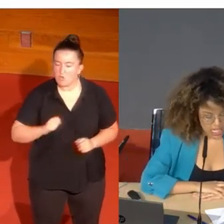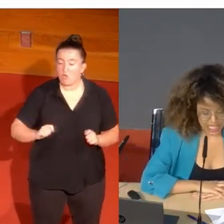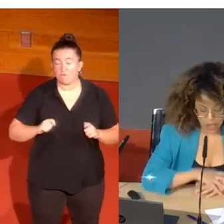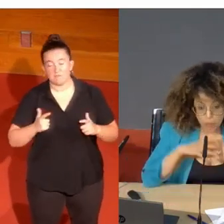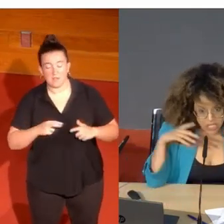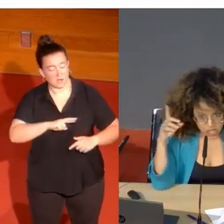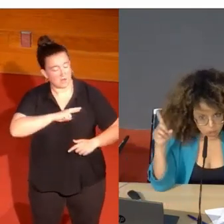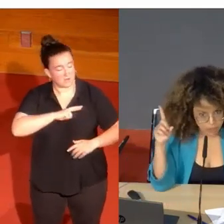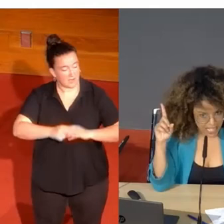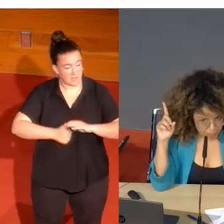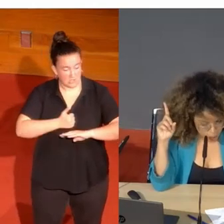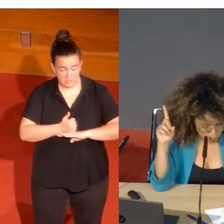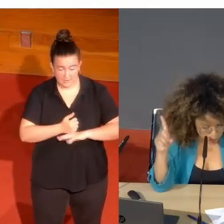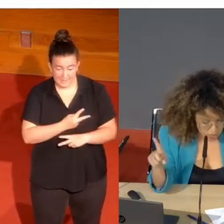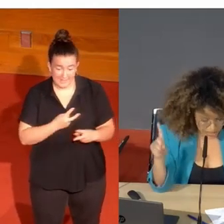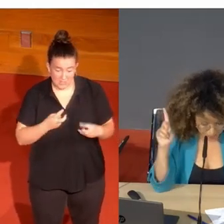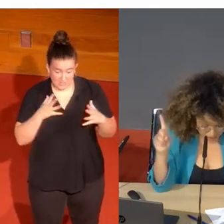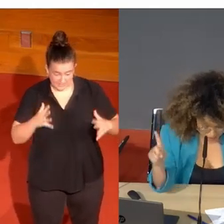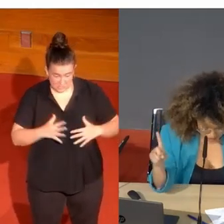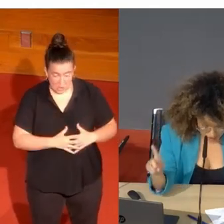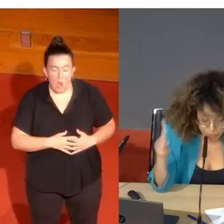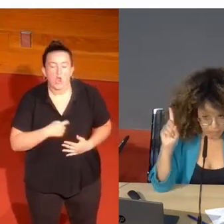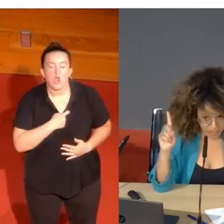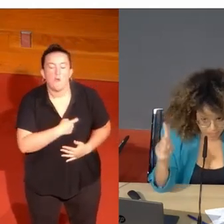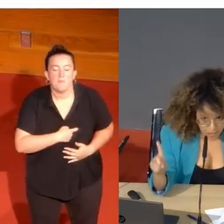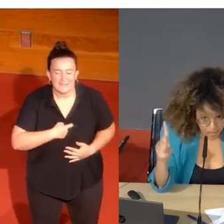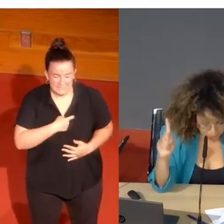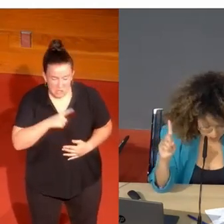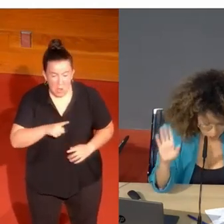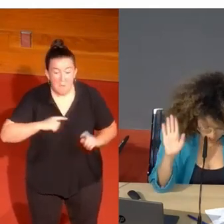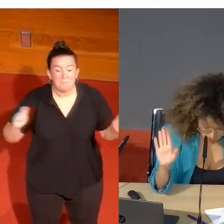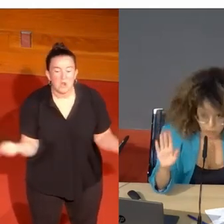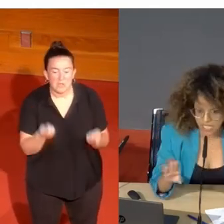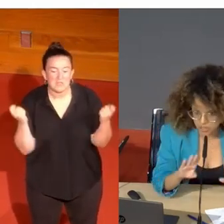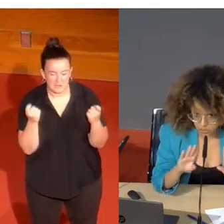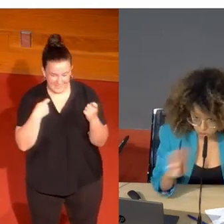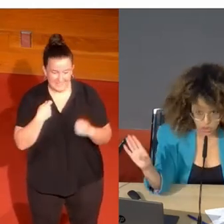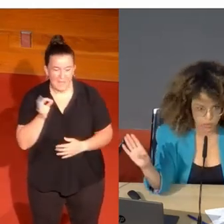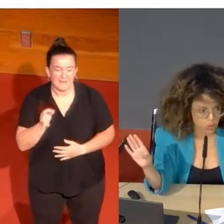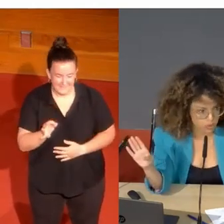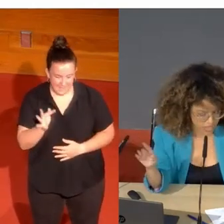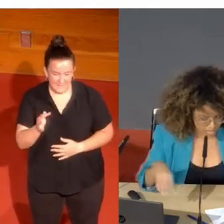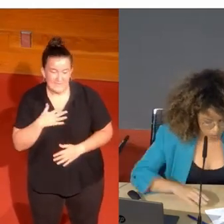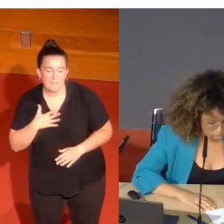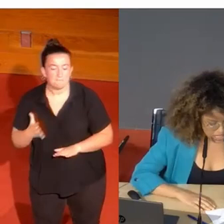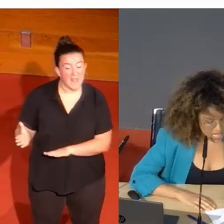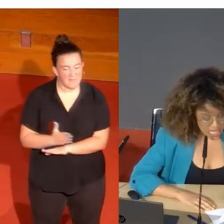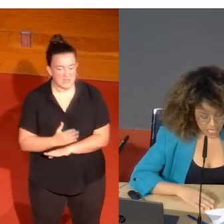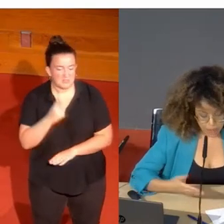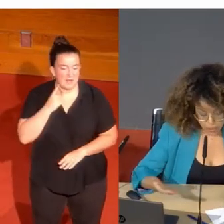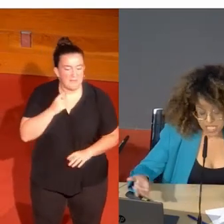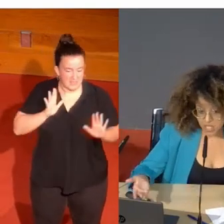tanto la comisión para la promoción de la verdad y prevención del vicio ojo porque aquí todos somos unos viciados